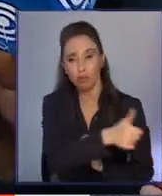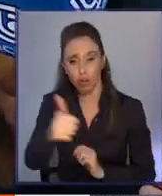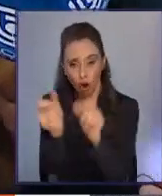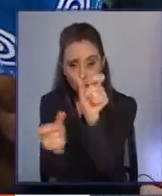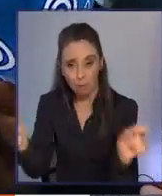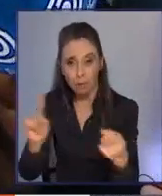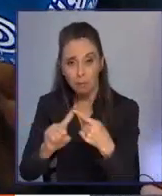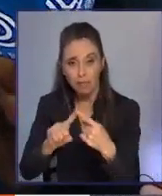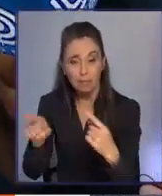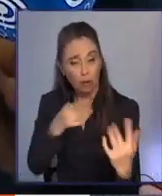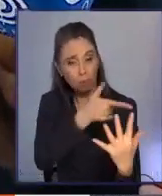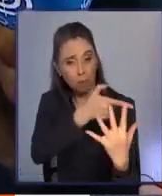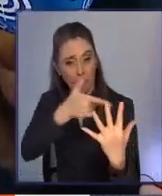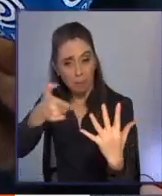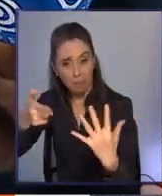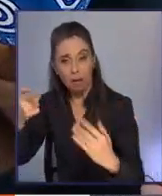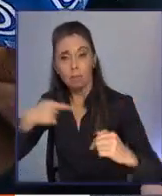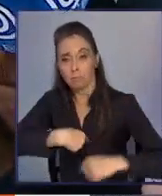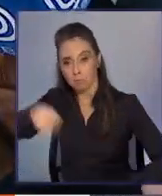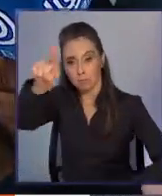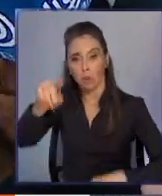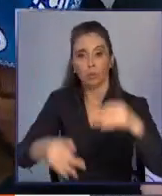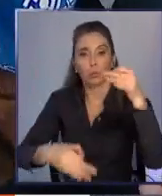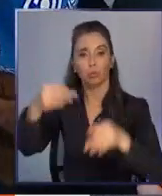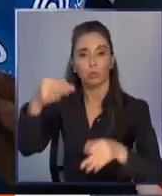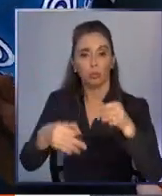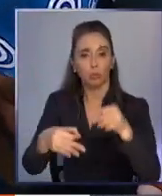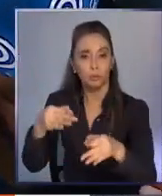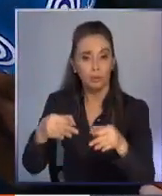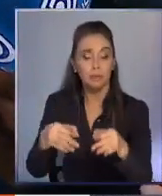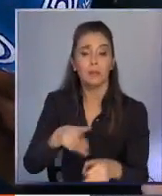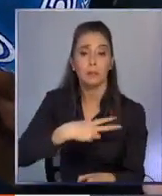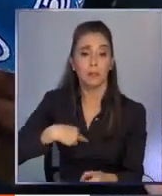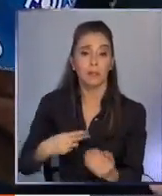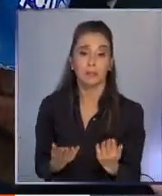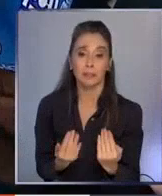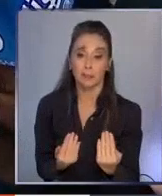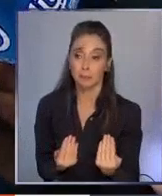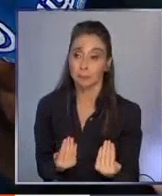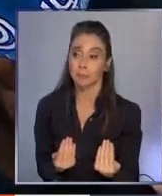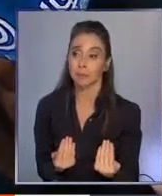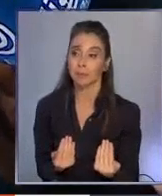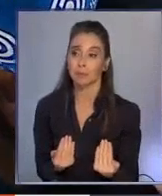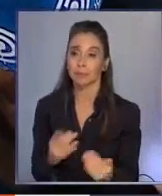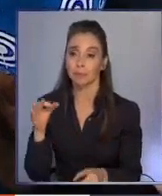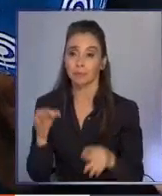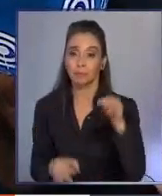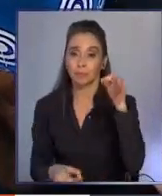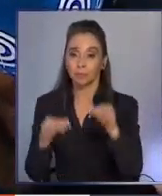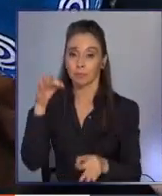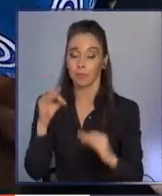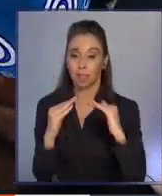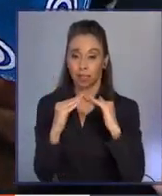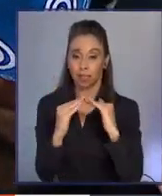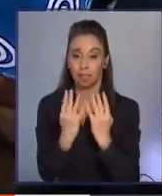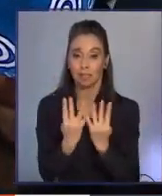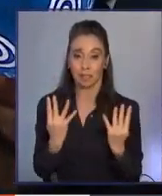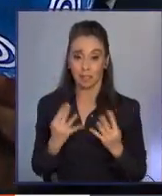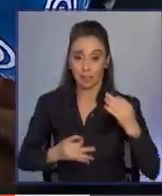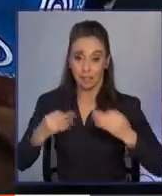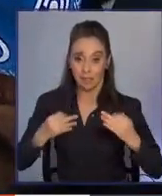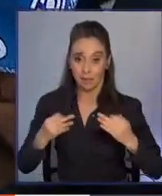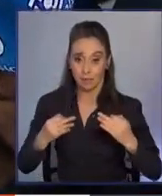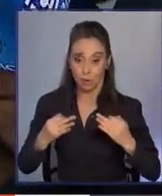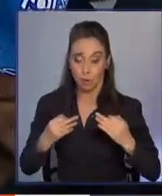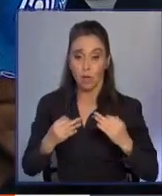participado estos hechos ante la justicia y también señalar que esperamos que el tribunal y los tribunales entre que